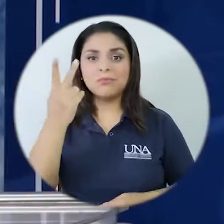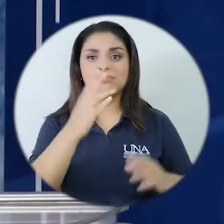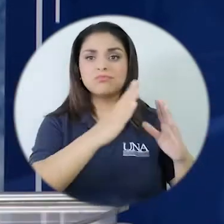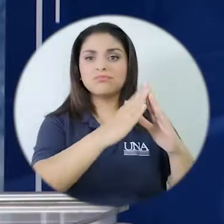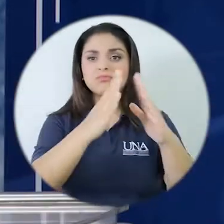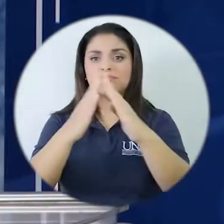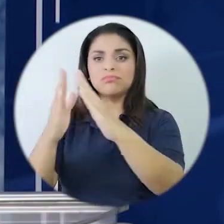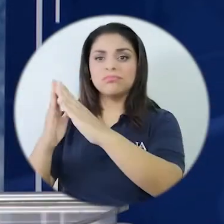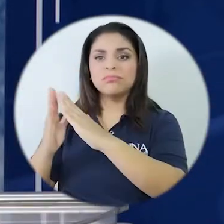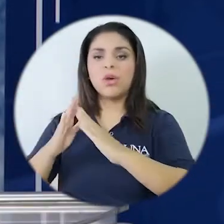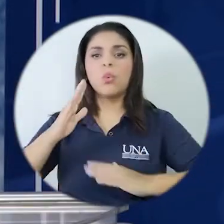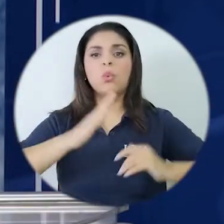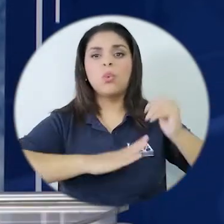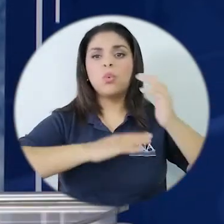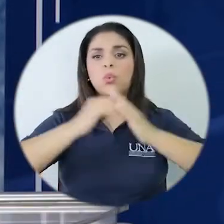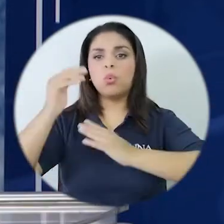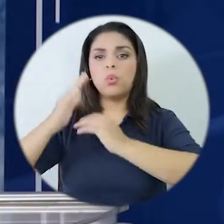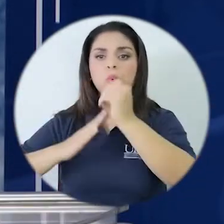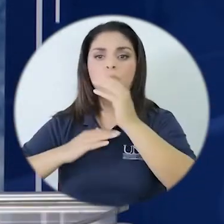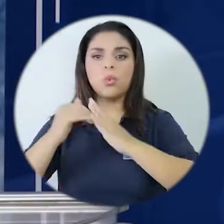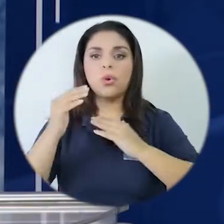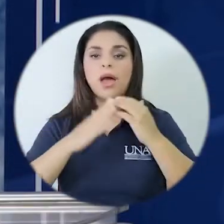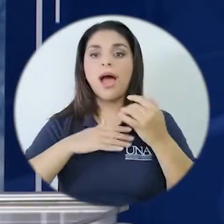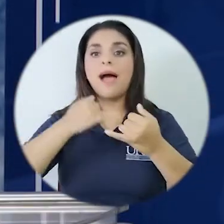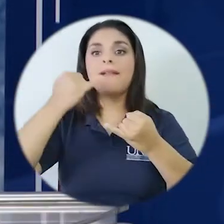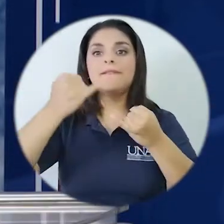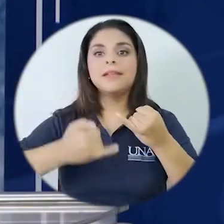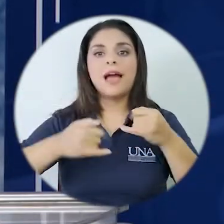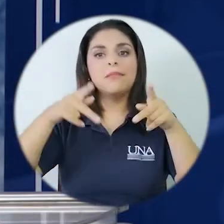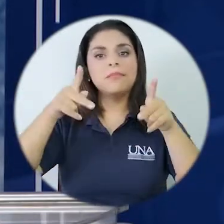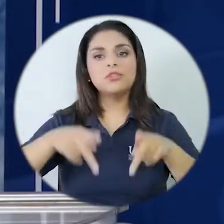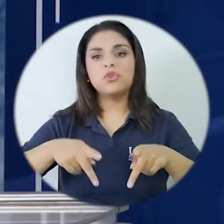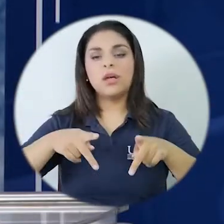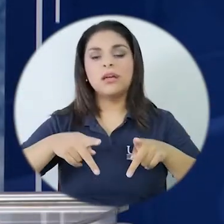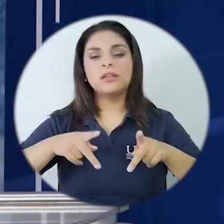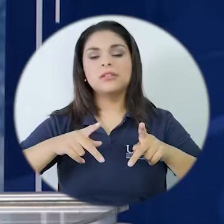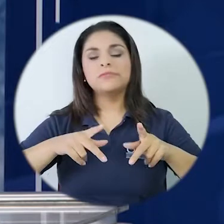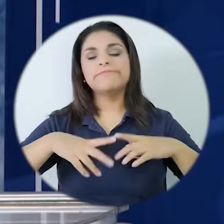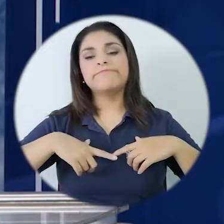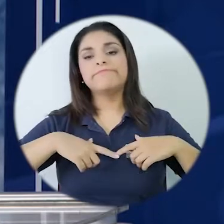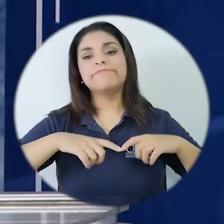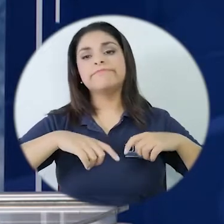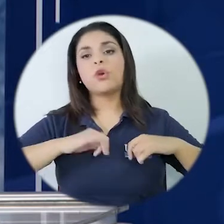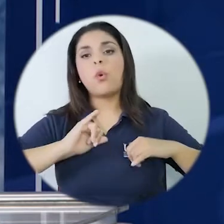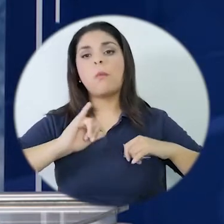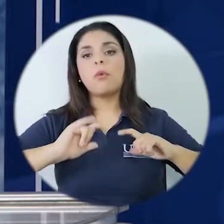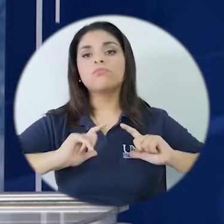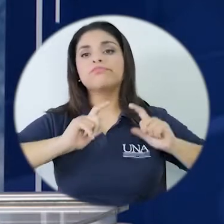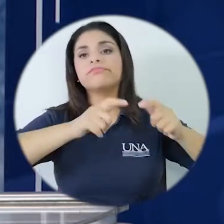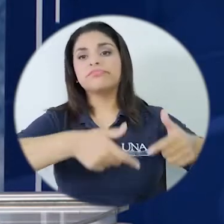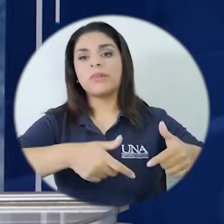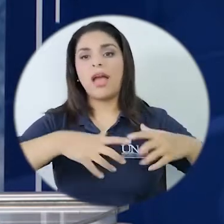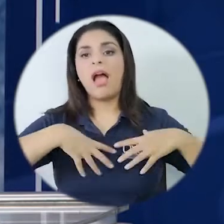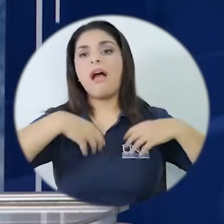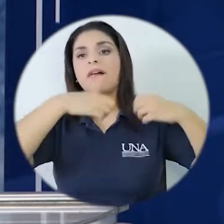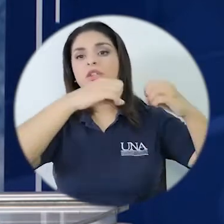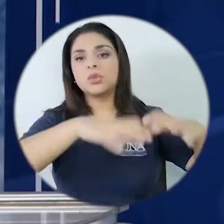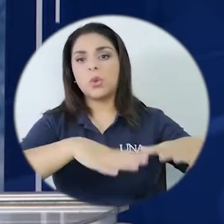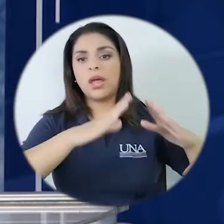¿verdad?, de residenciales o construcciones que al final la gente tiene que abandonar sin siquiera haberlas terminado de